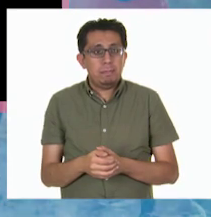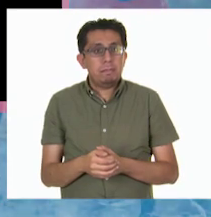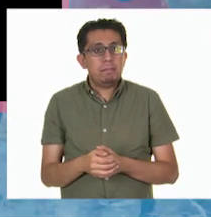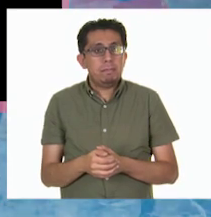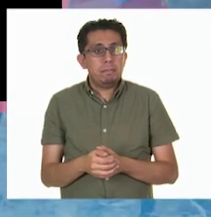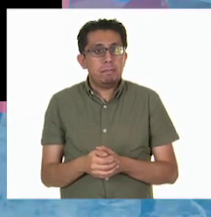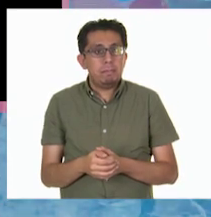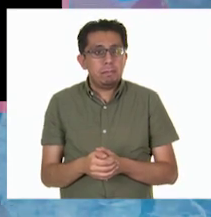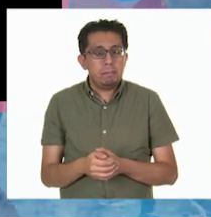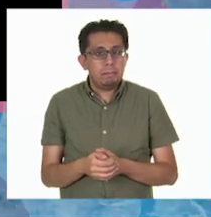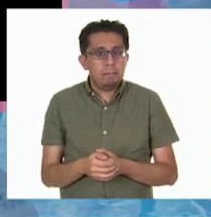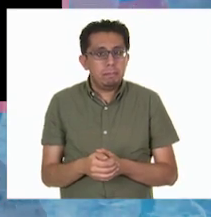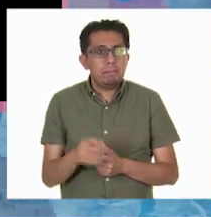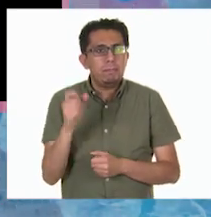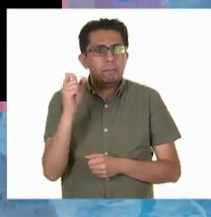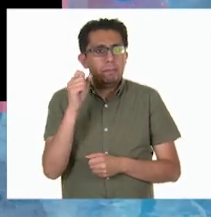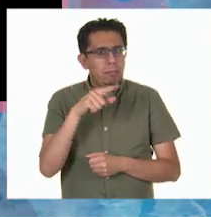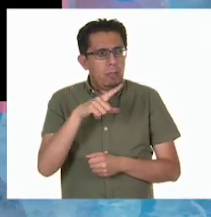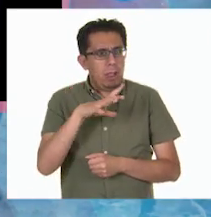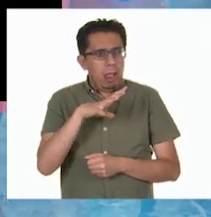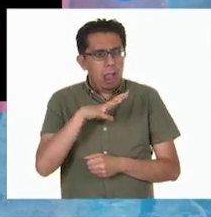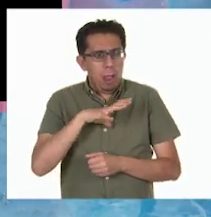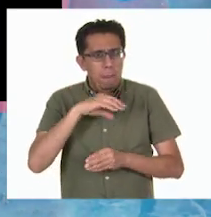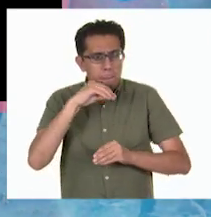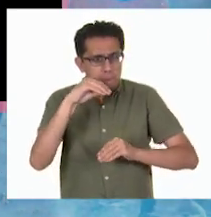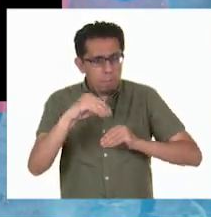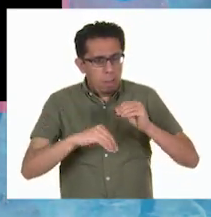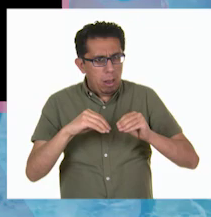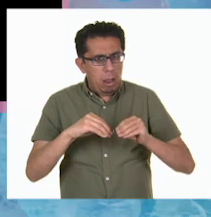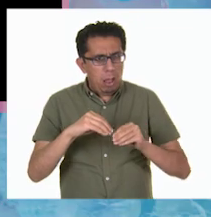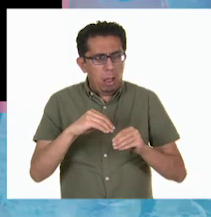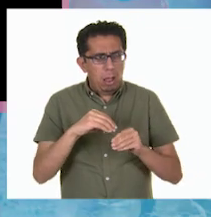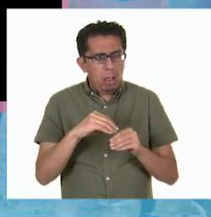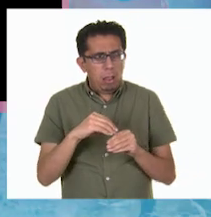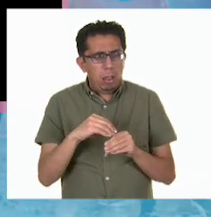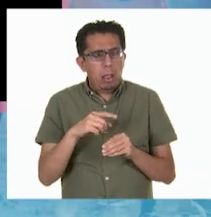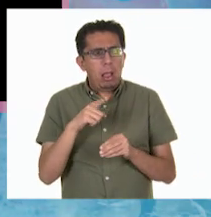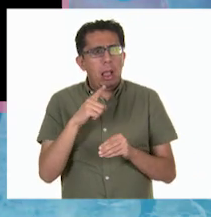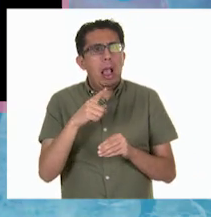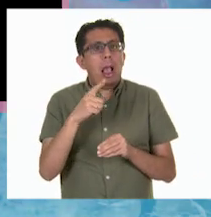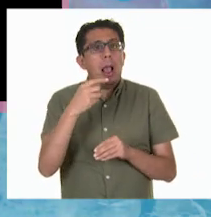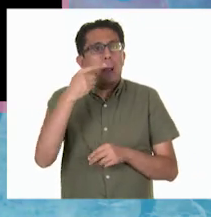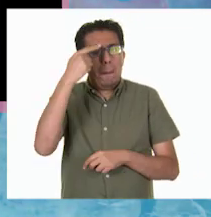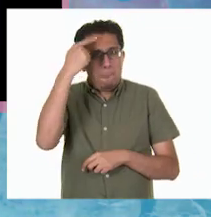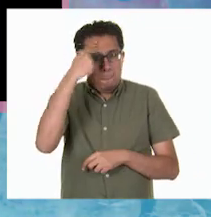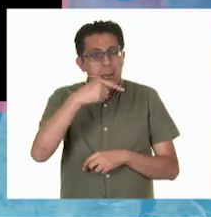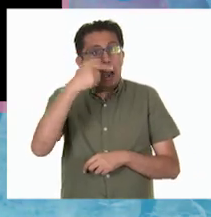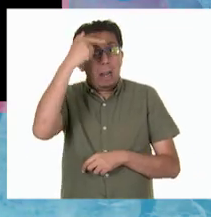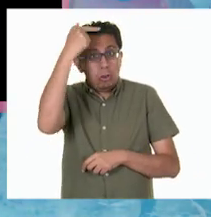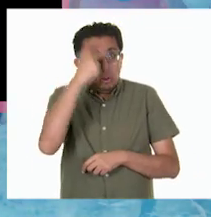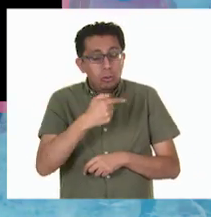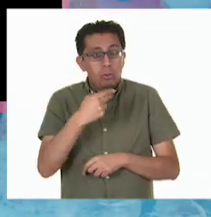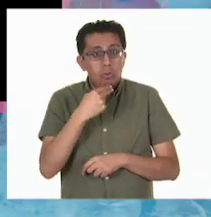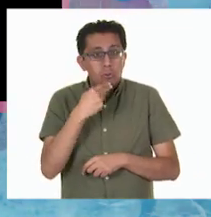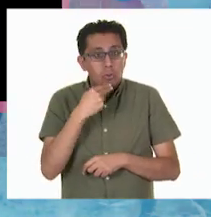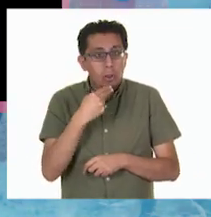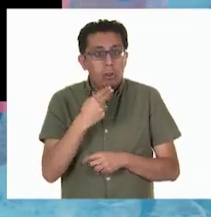También hay que preparar las cachimbas, que son las que nos van a usar en la noche.